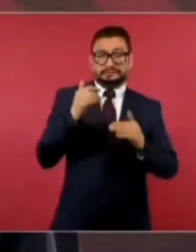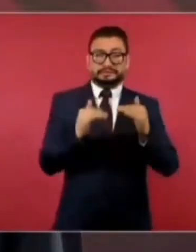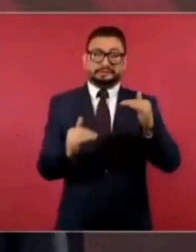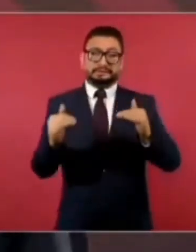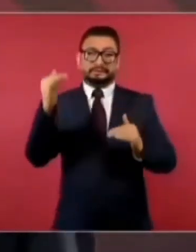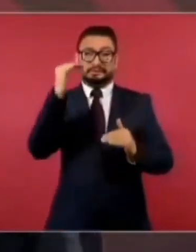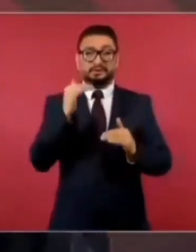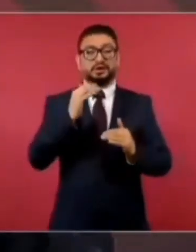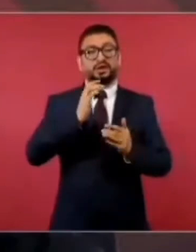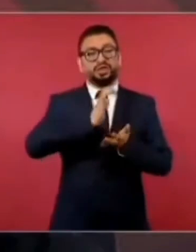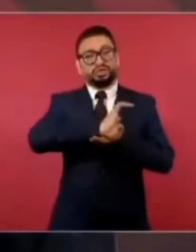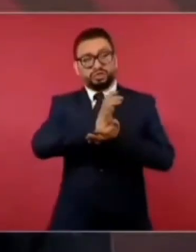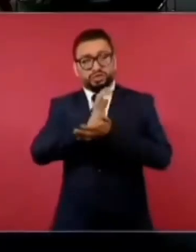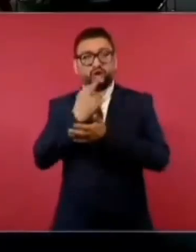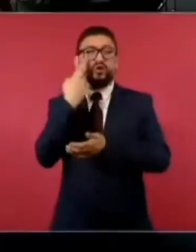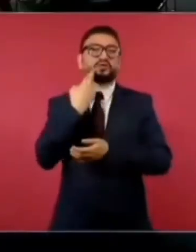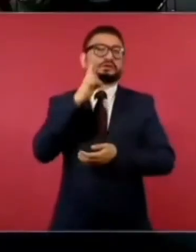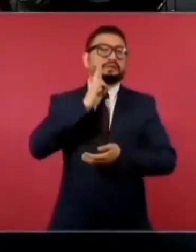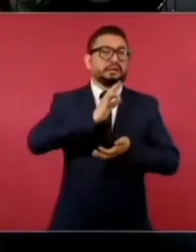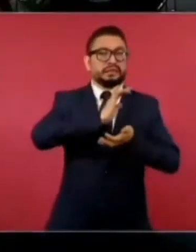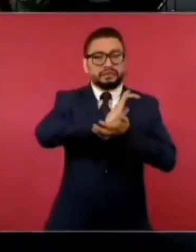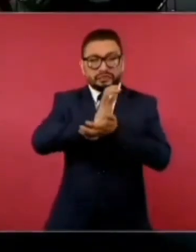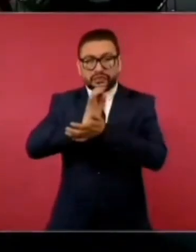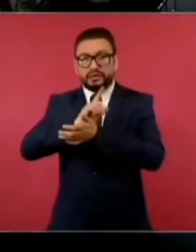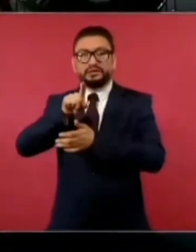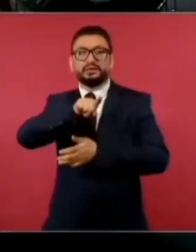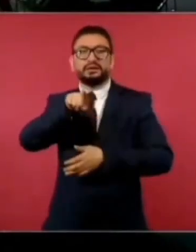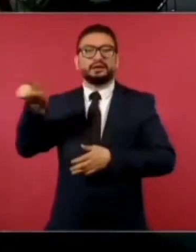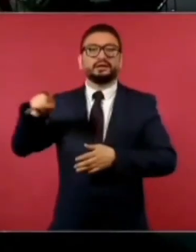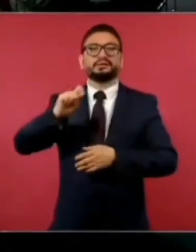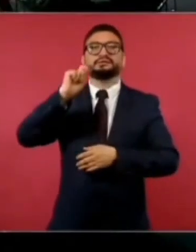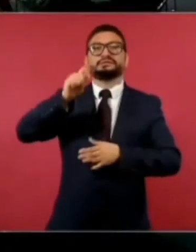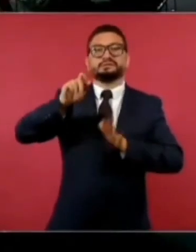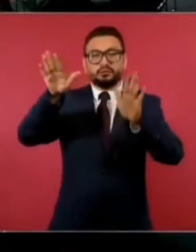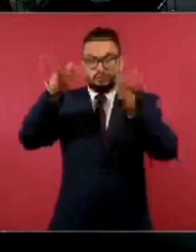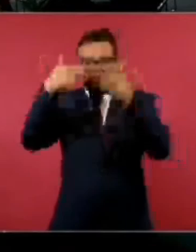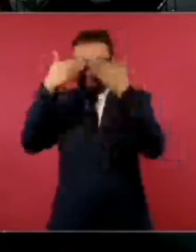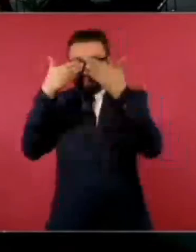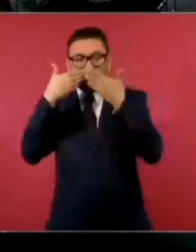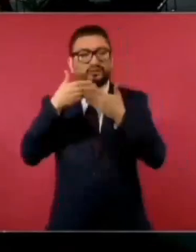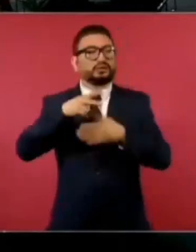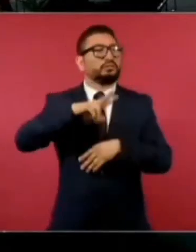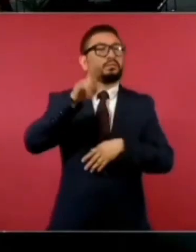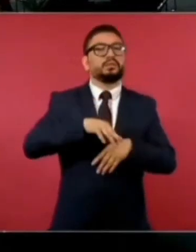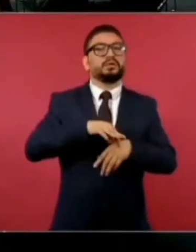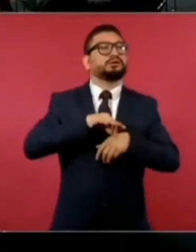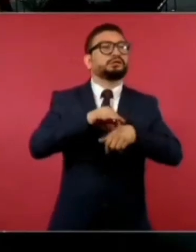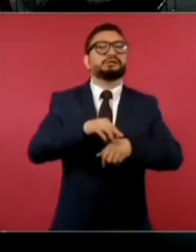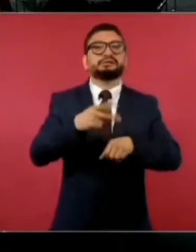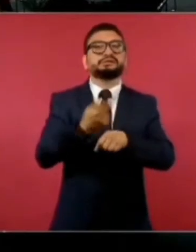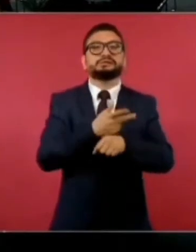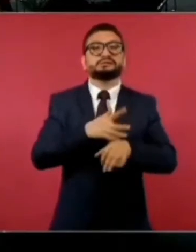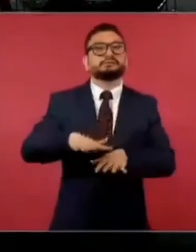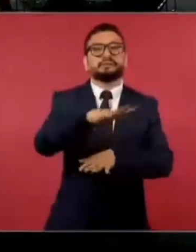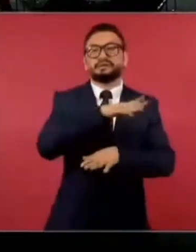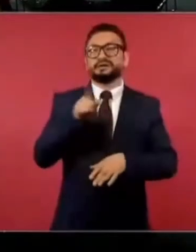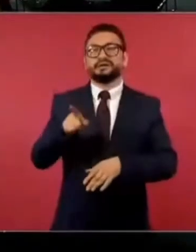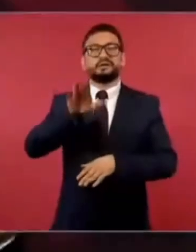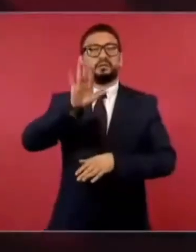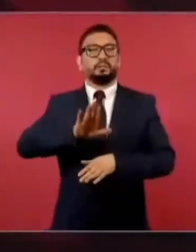les impide ver la realidad. Viven en una